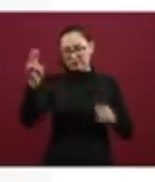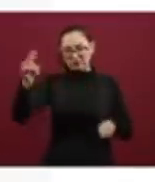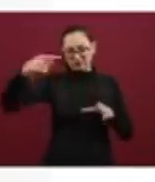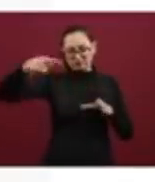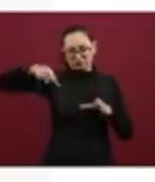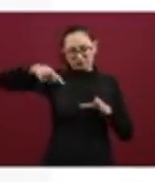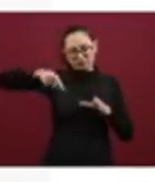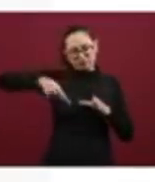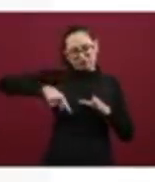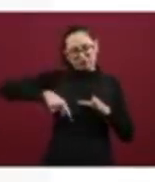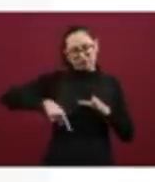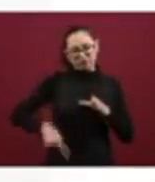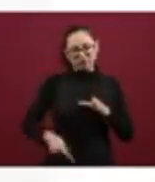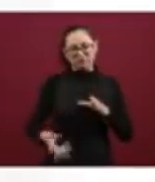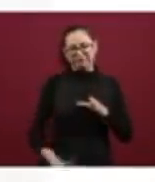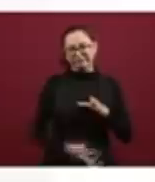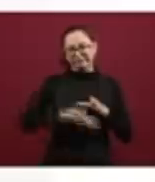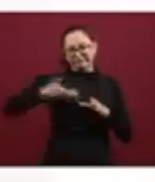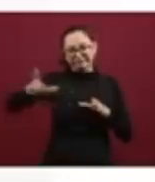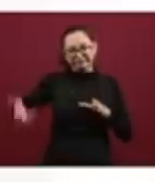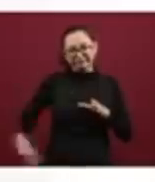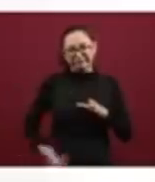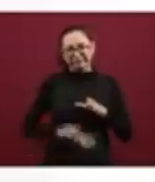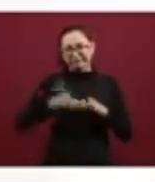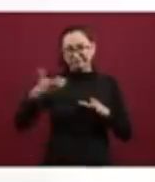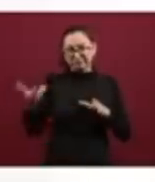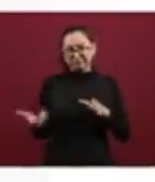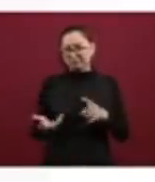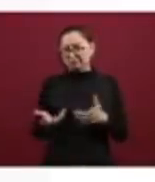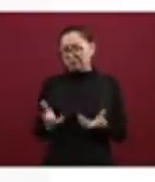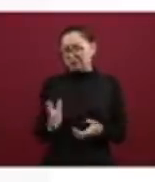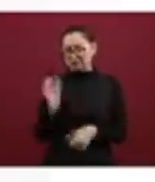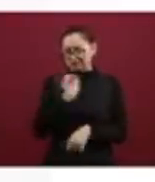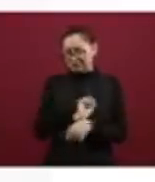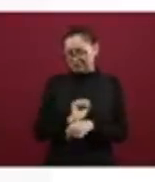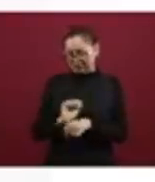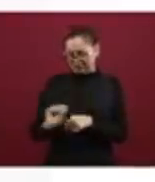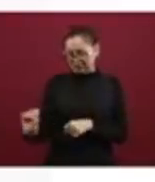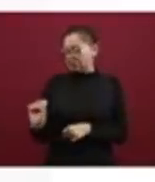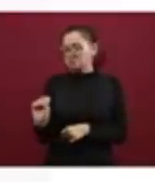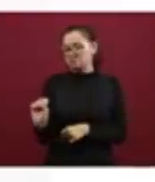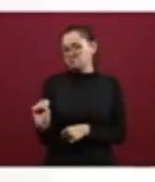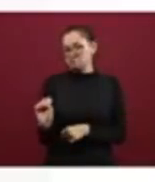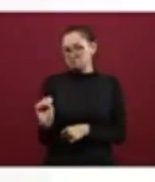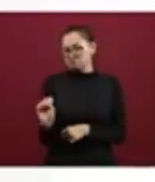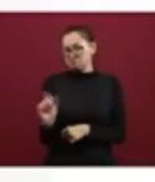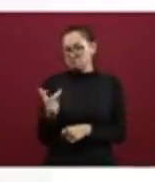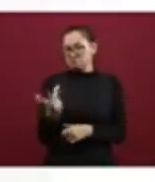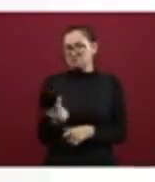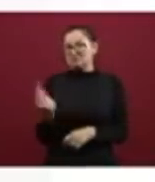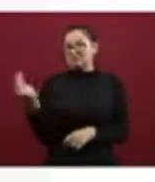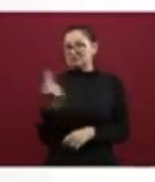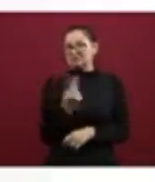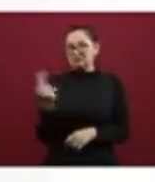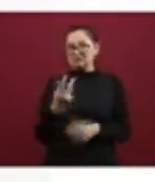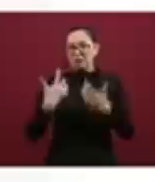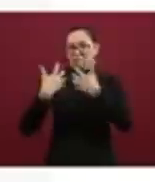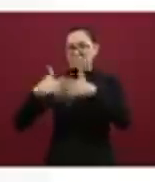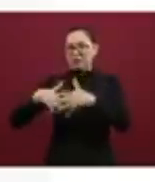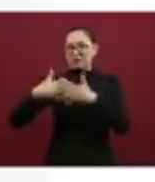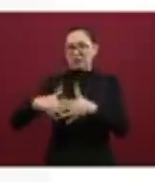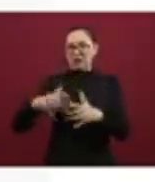se refiere a una excavación común y corriente, sino se requirió incluso maquinaria pesada para su